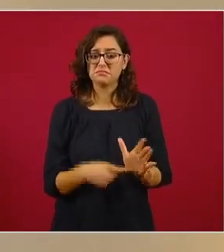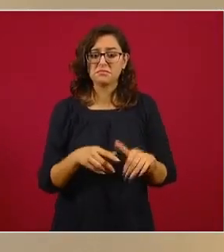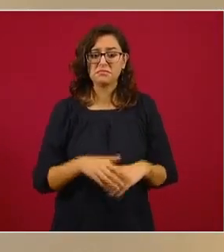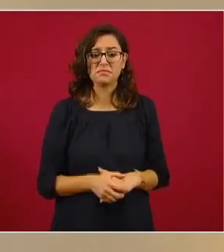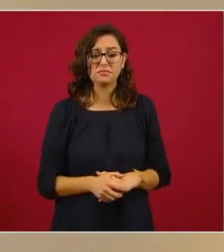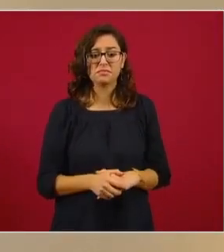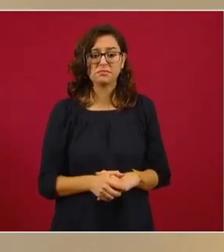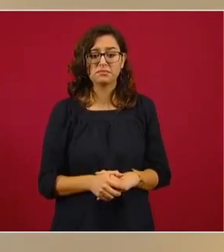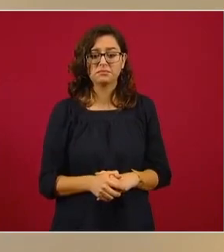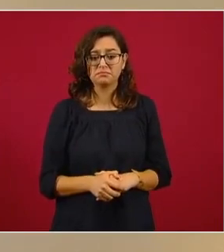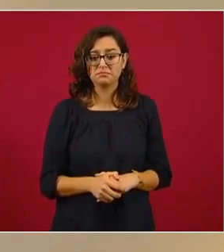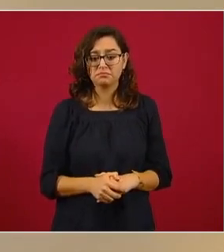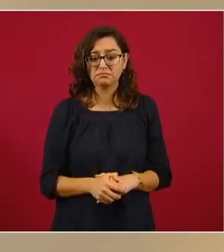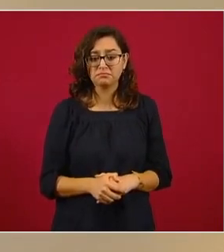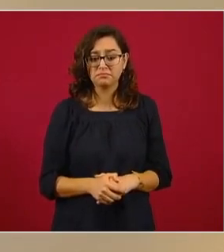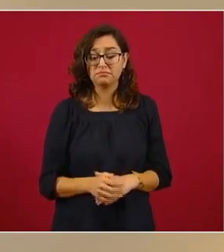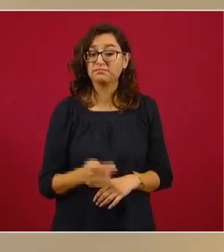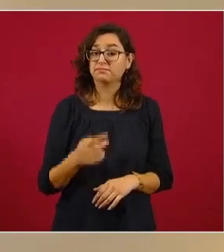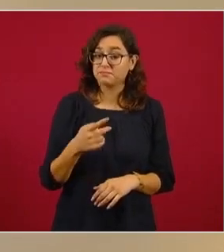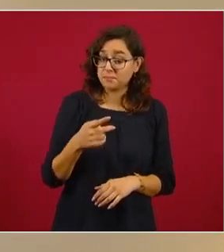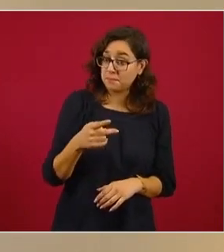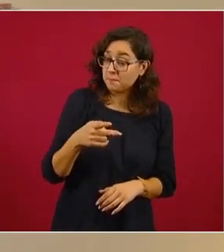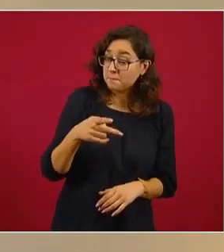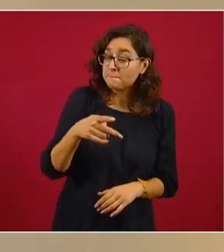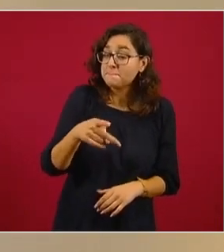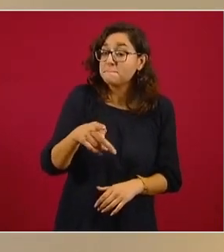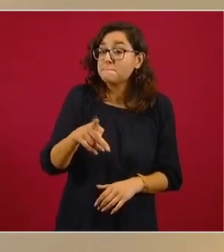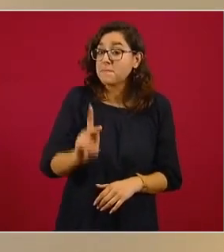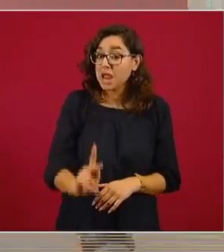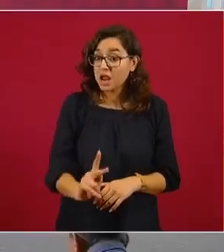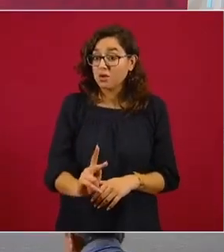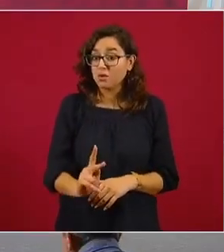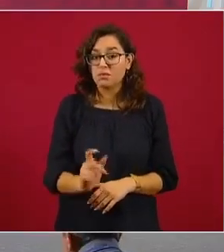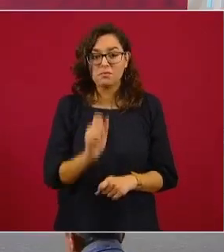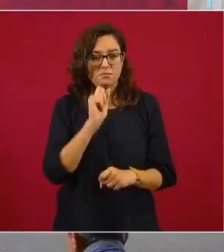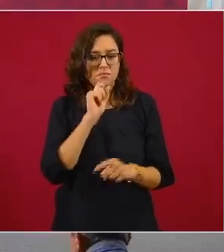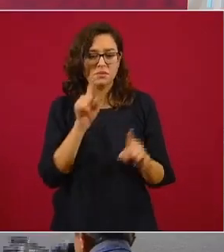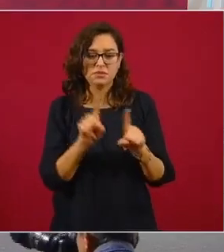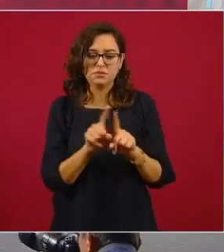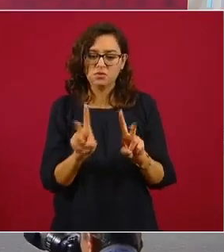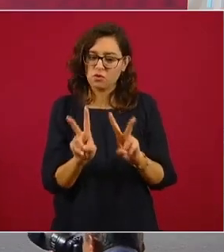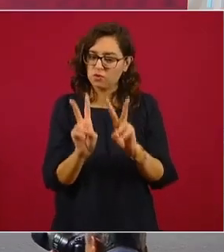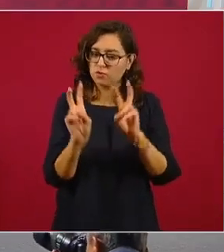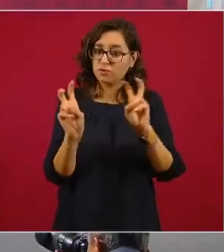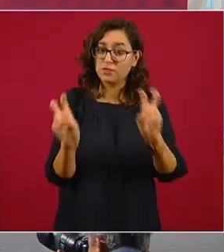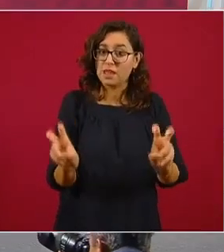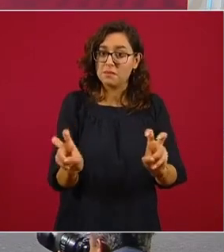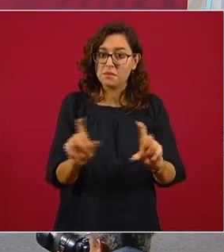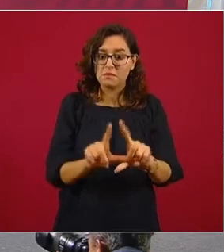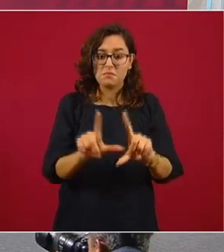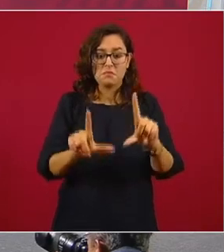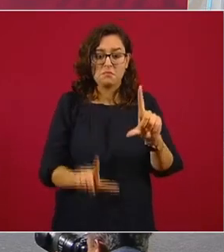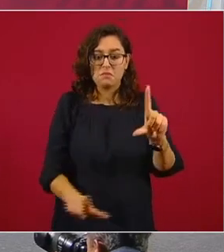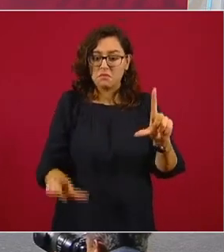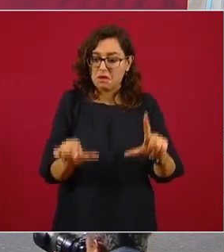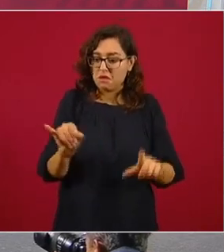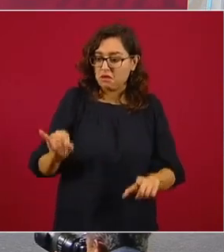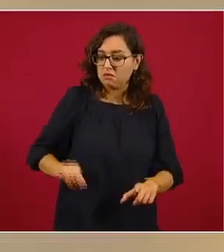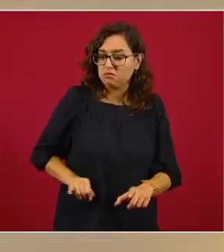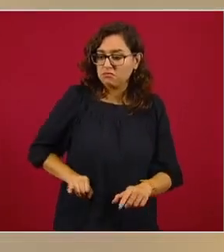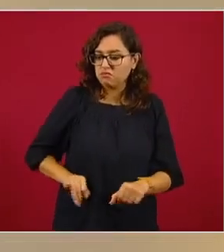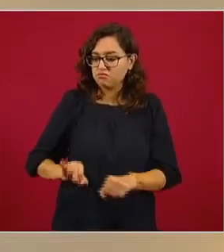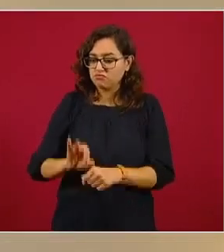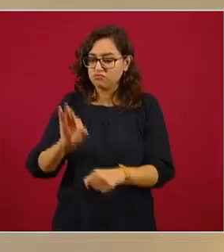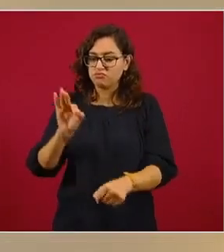como en todos los asuntos de trascendencia para la vida pública del país, yo defenderé con libertad y argumentos